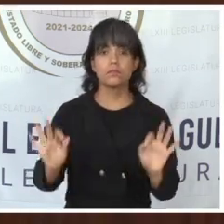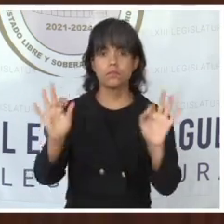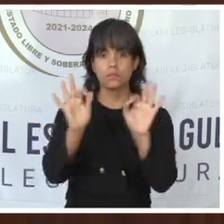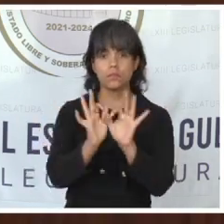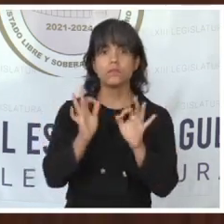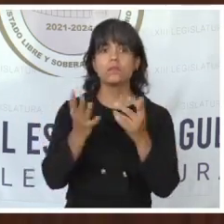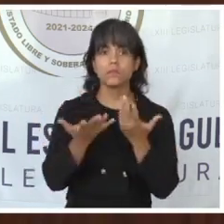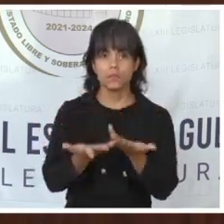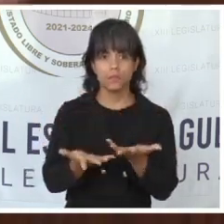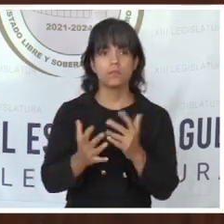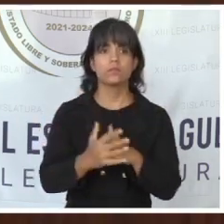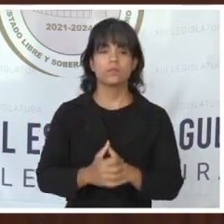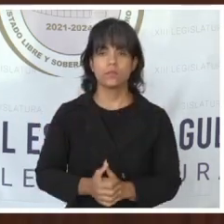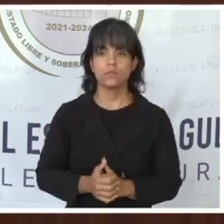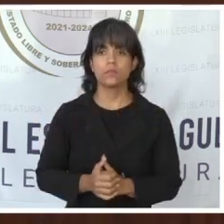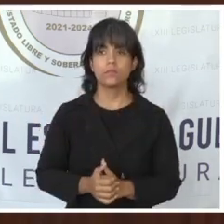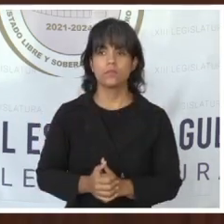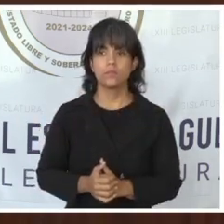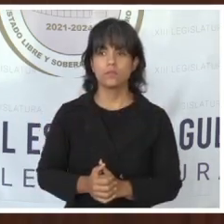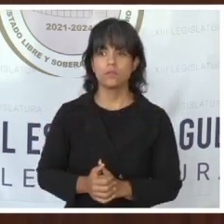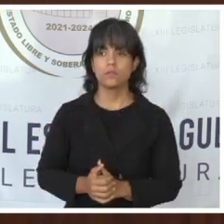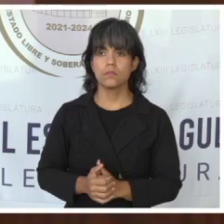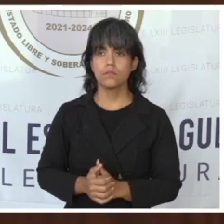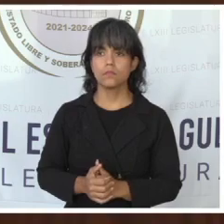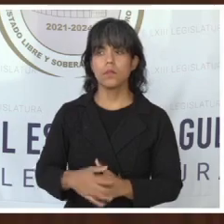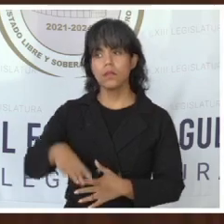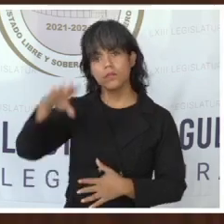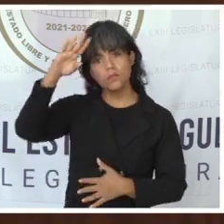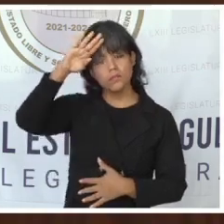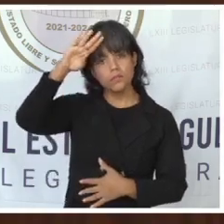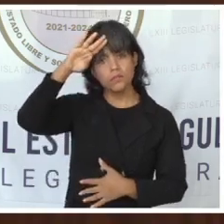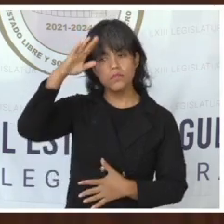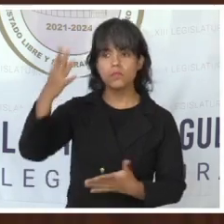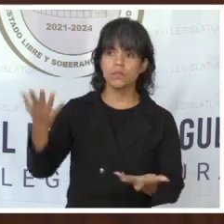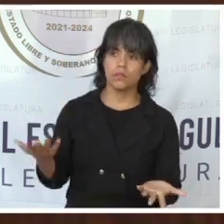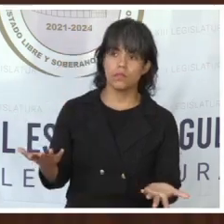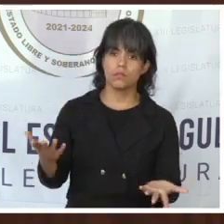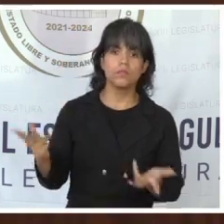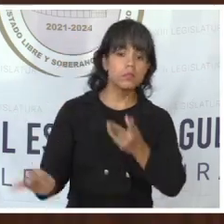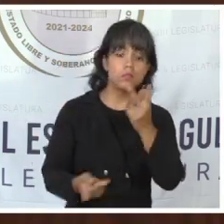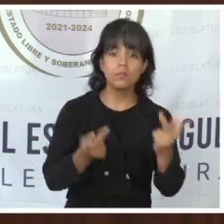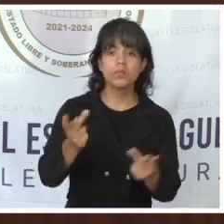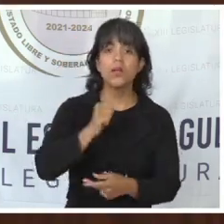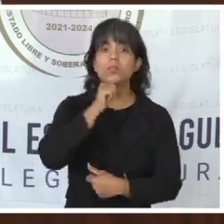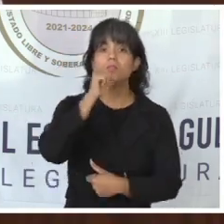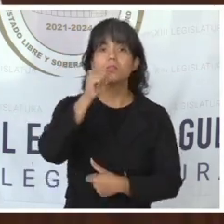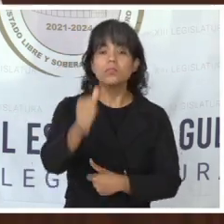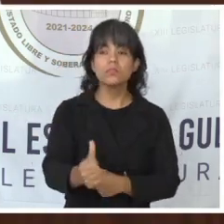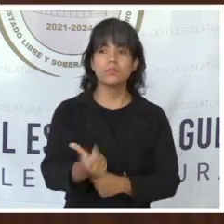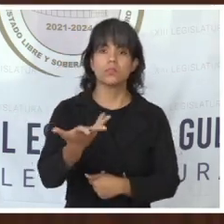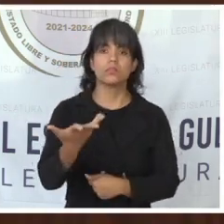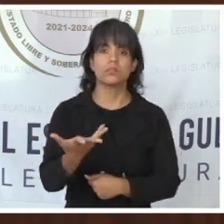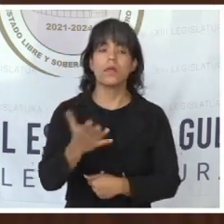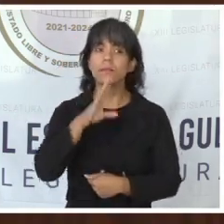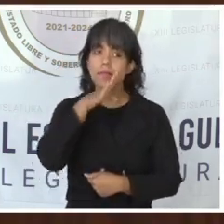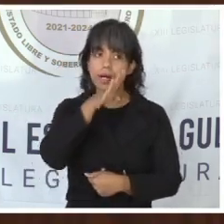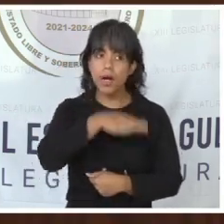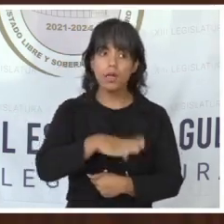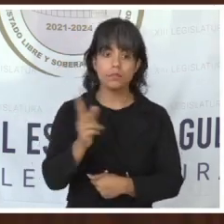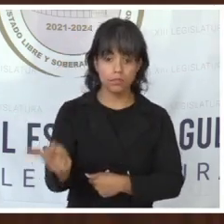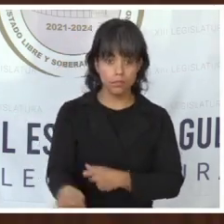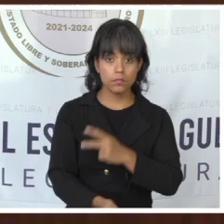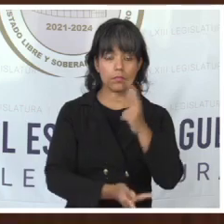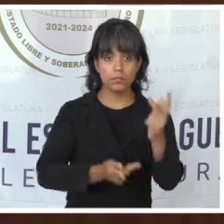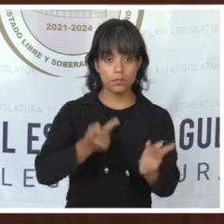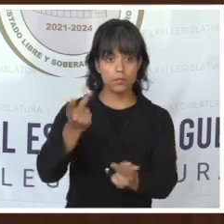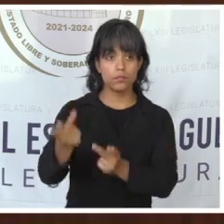generó una lógica de lo que creíamos que ellos piensan, porque no les preguntamos, y eso es incorrecto. En la